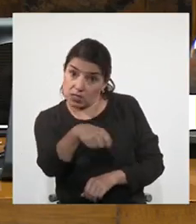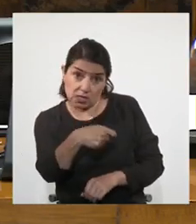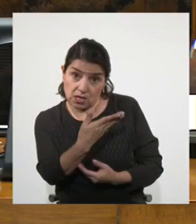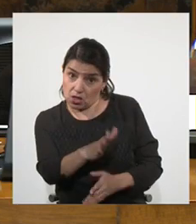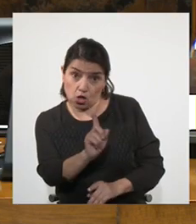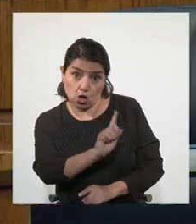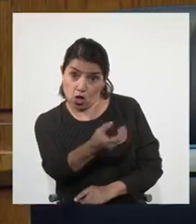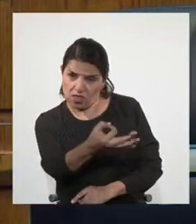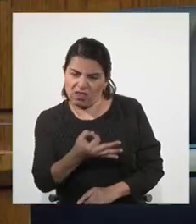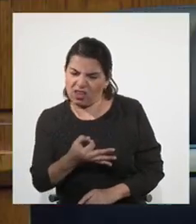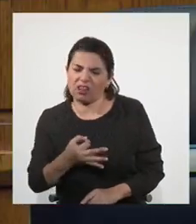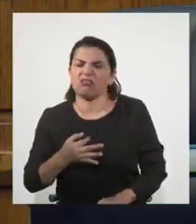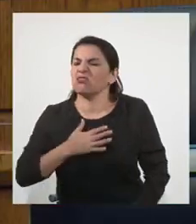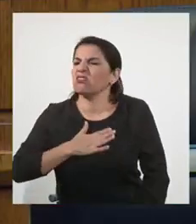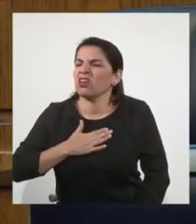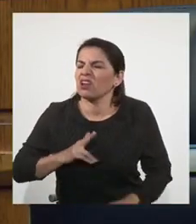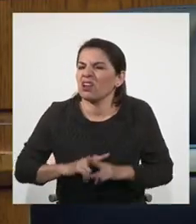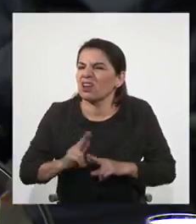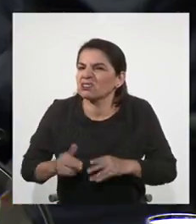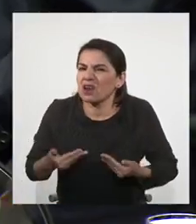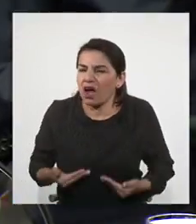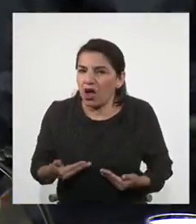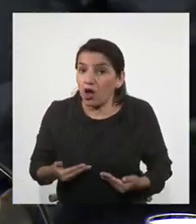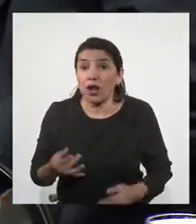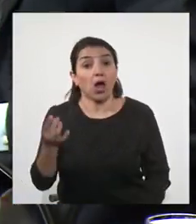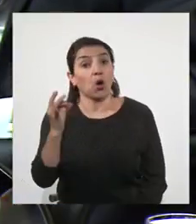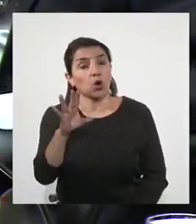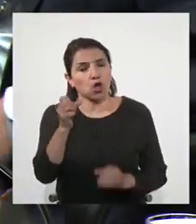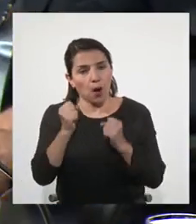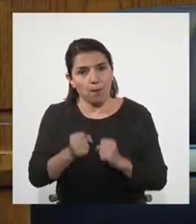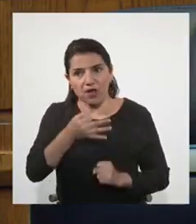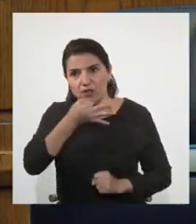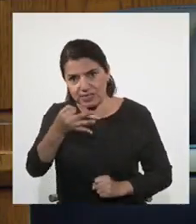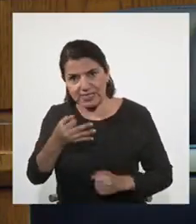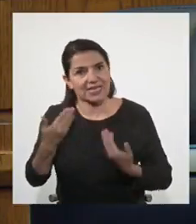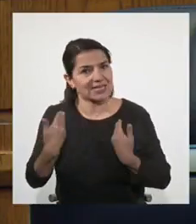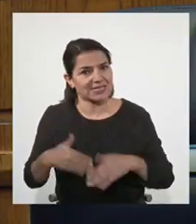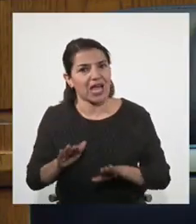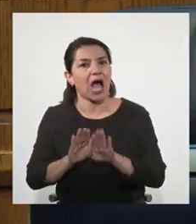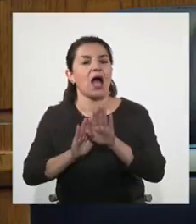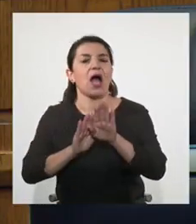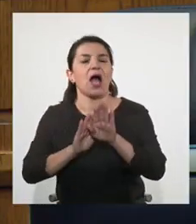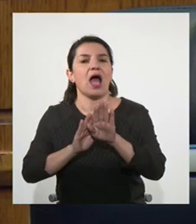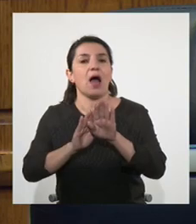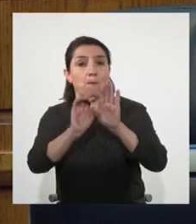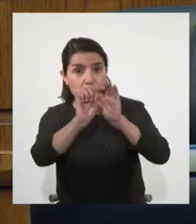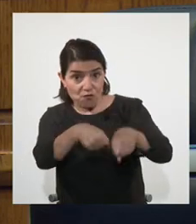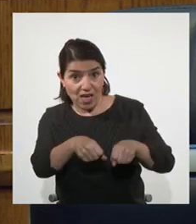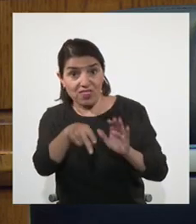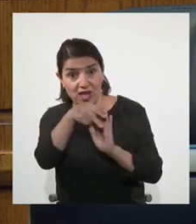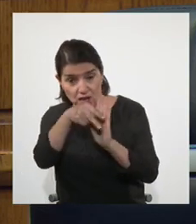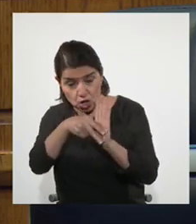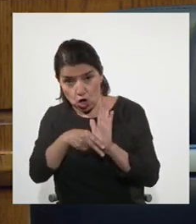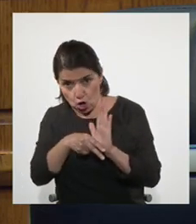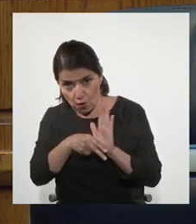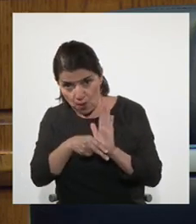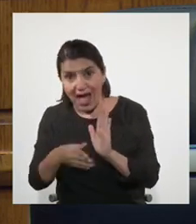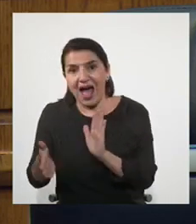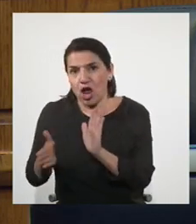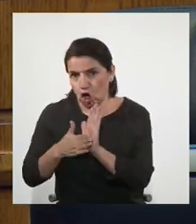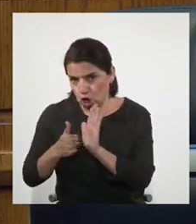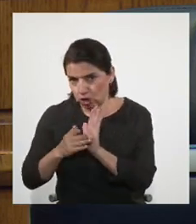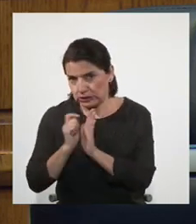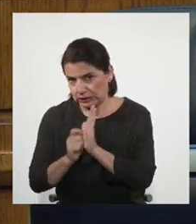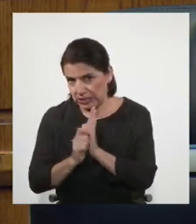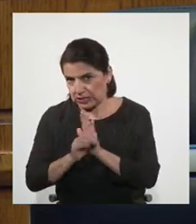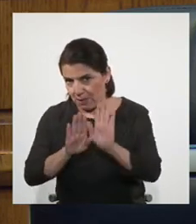qué es lo que quieren hacer ahora, pero lo único que puedo decir que ya es una norma que está aprobada, que se dejó constancia, como pidió el